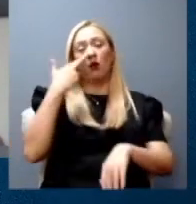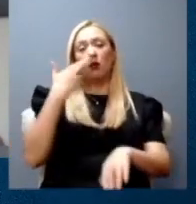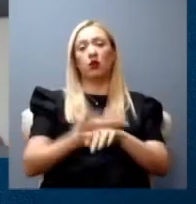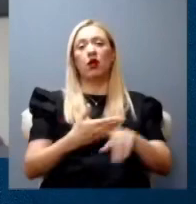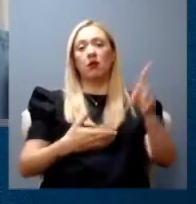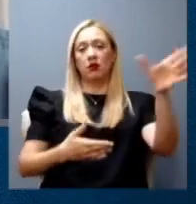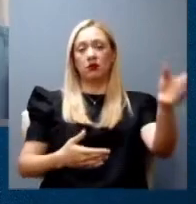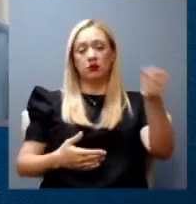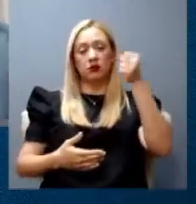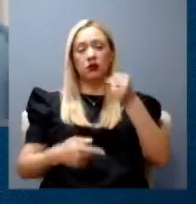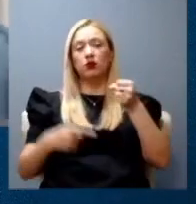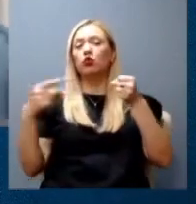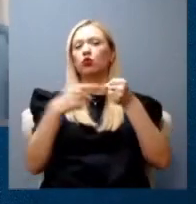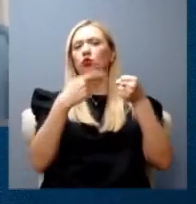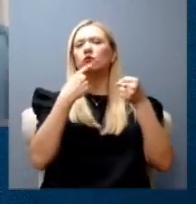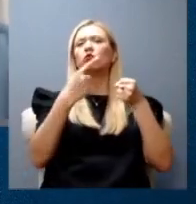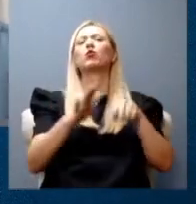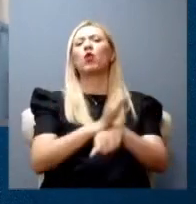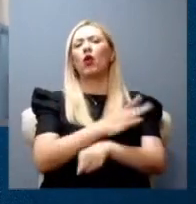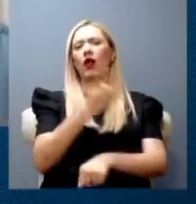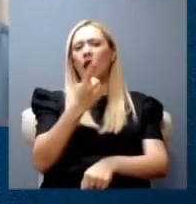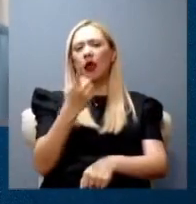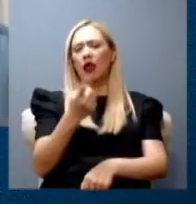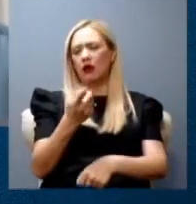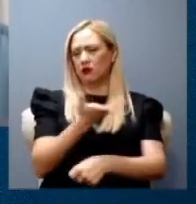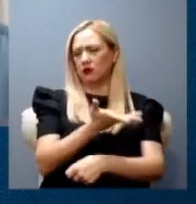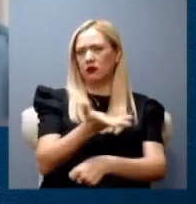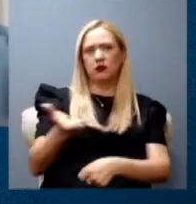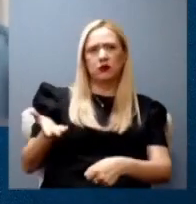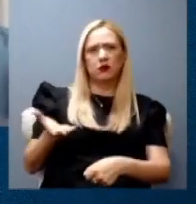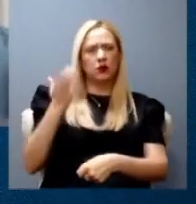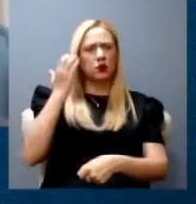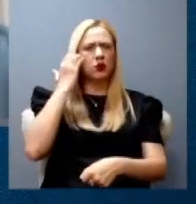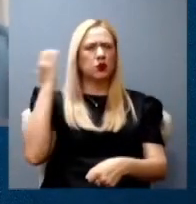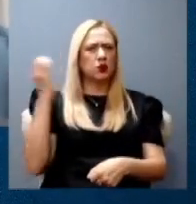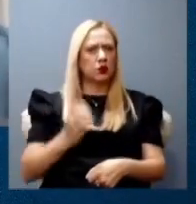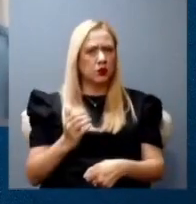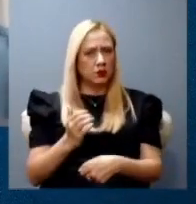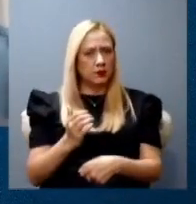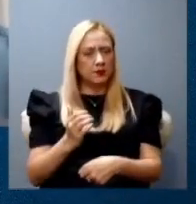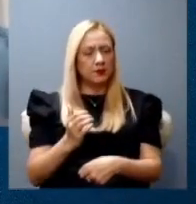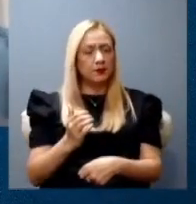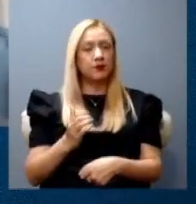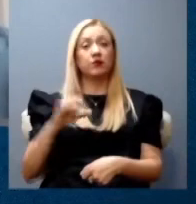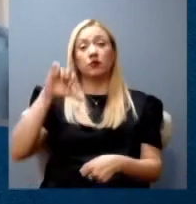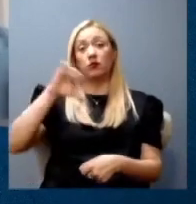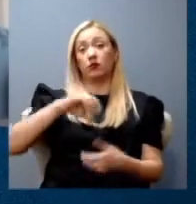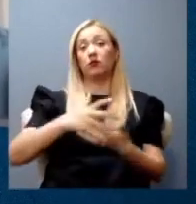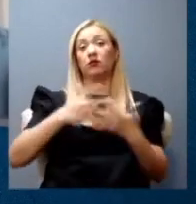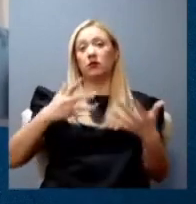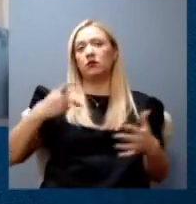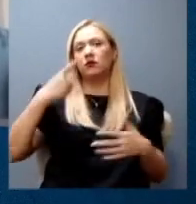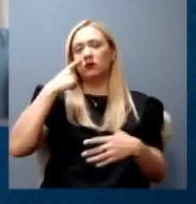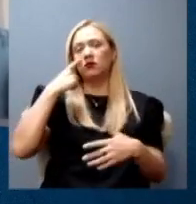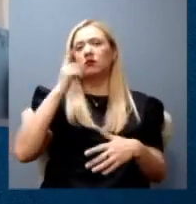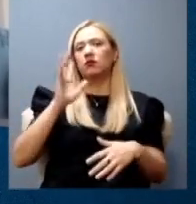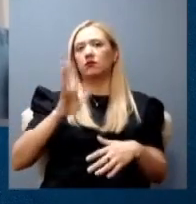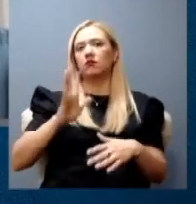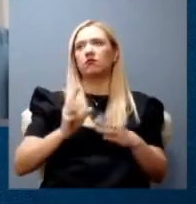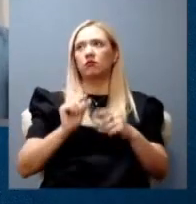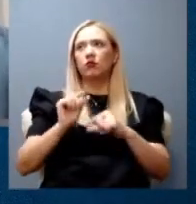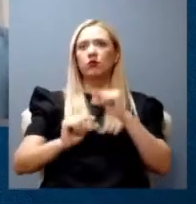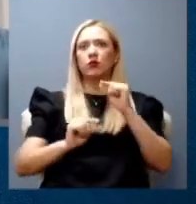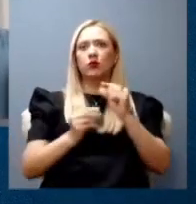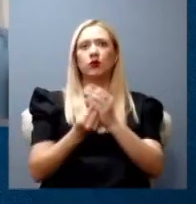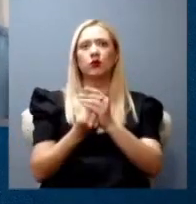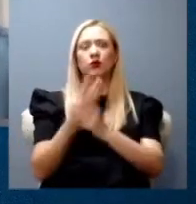sociedad y la justicia. Hoy por hoy es más común encontrar mecanismos nacionales, tribunales especiales